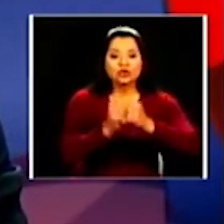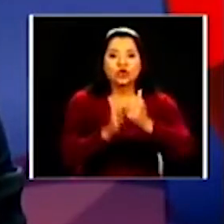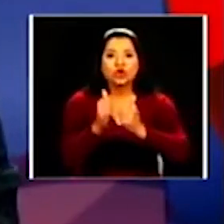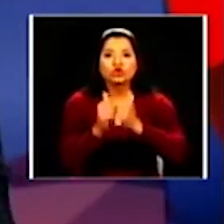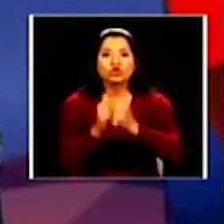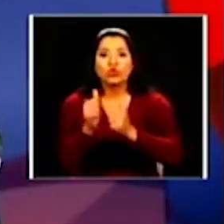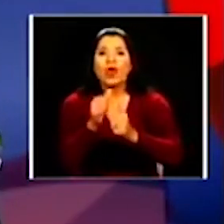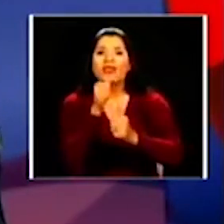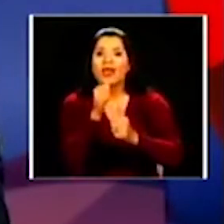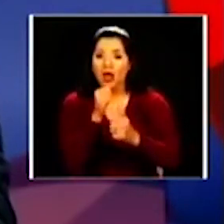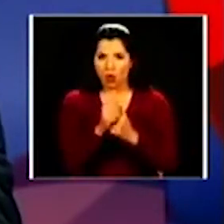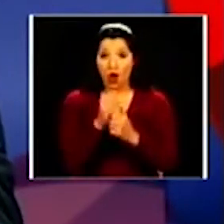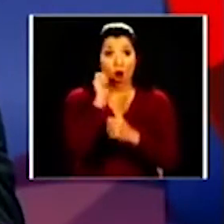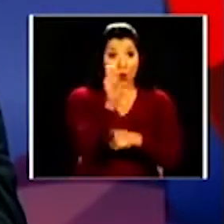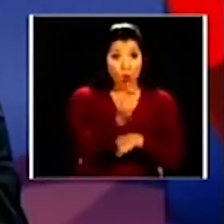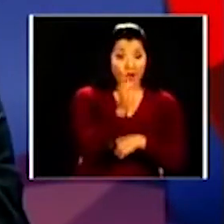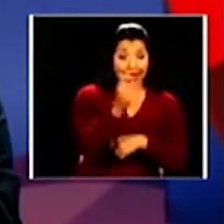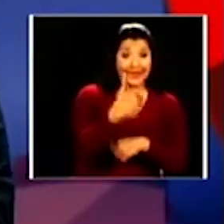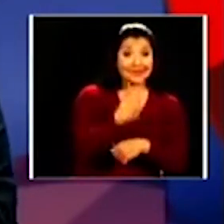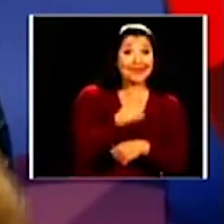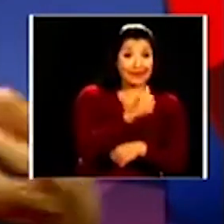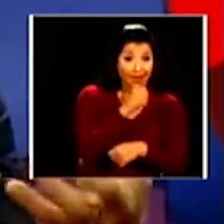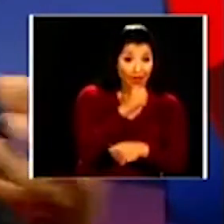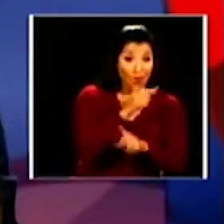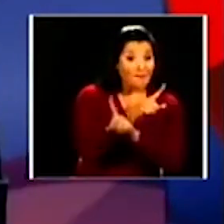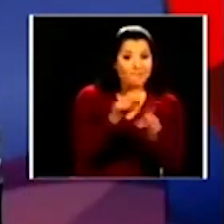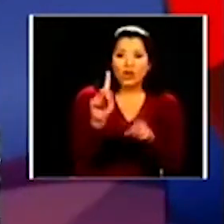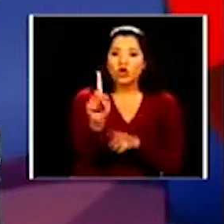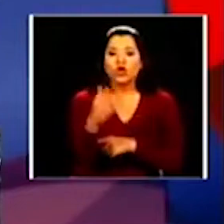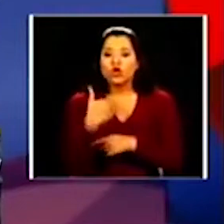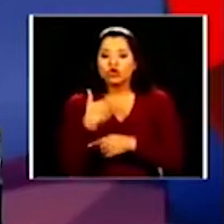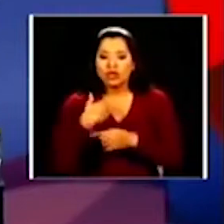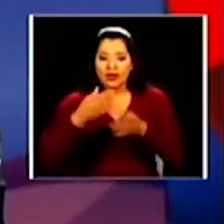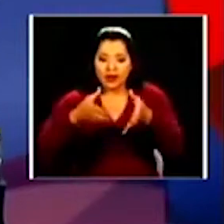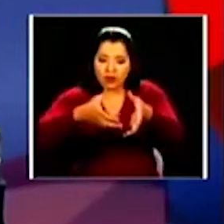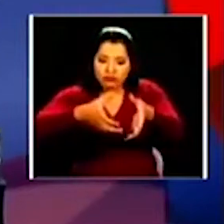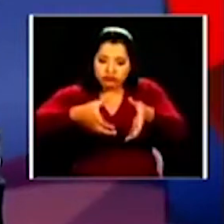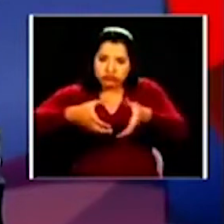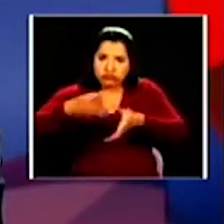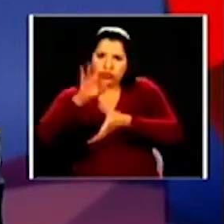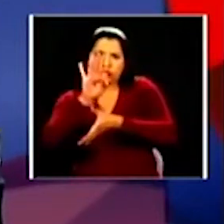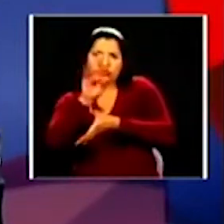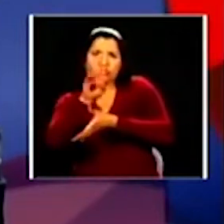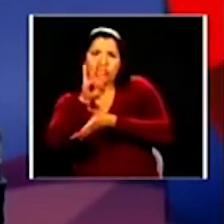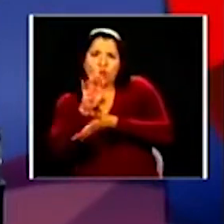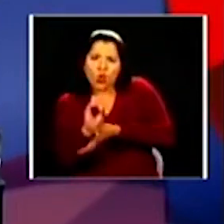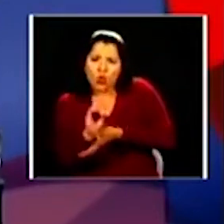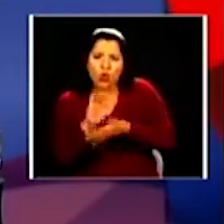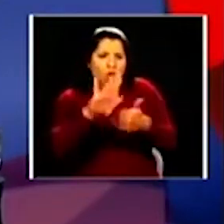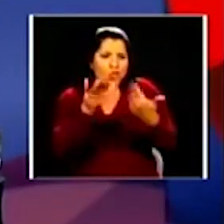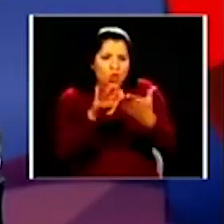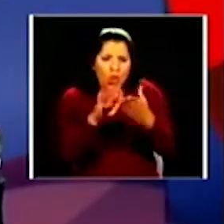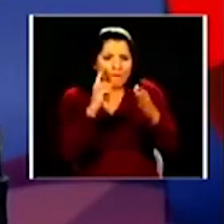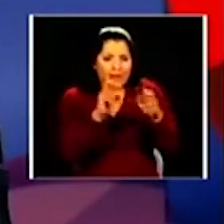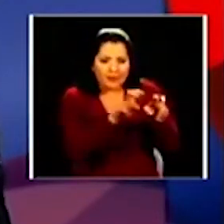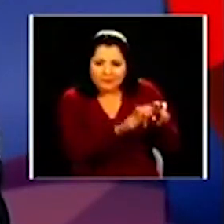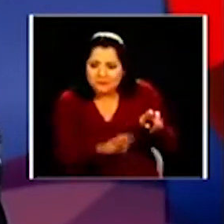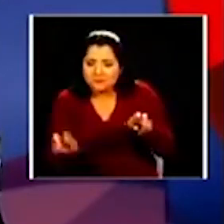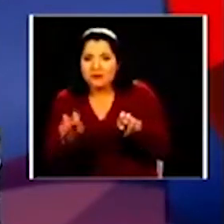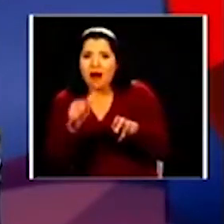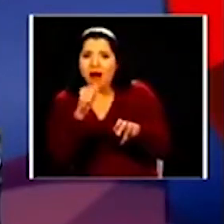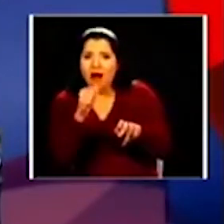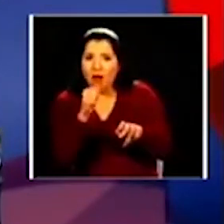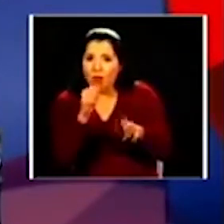pero no tiene la infraestructura para llevarla a todas las partes en que se requiere, y eso requiere un gran trabajo de la sociedad civil, con